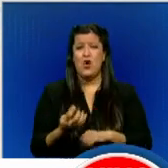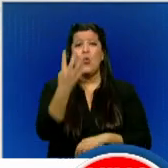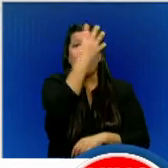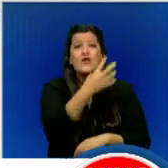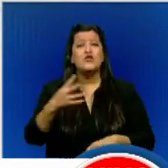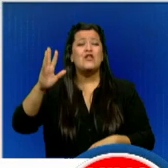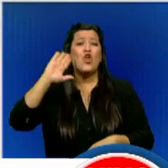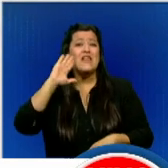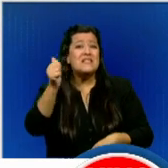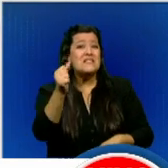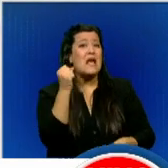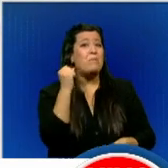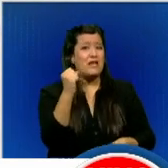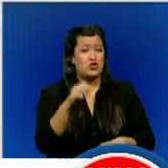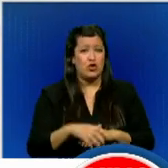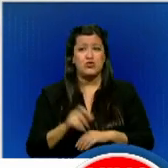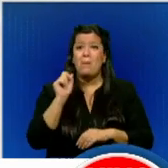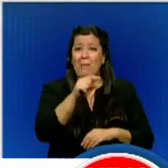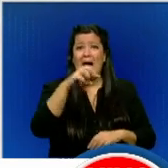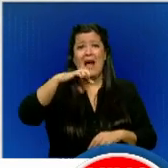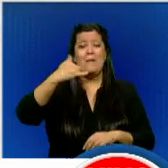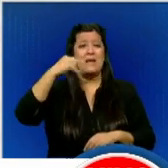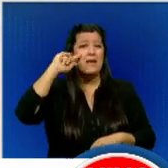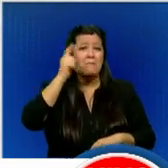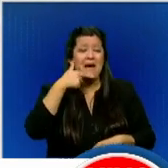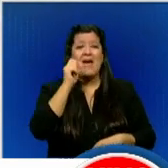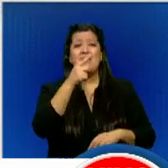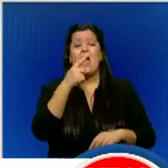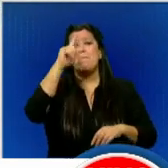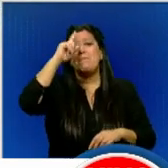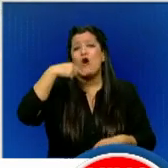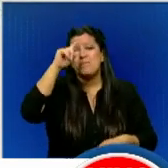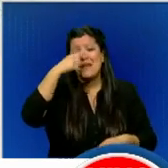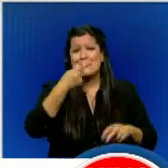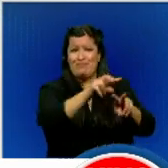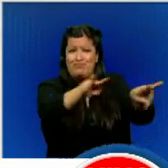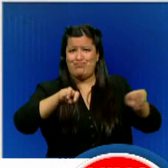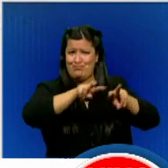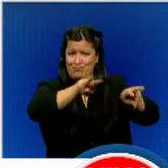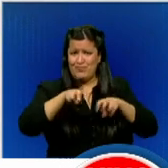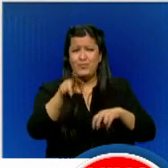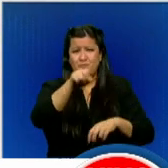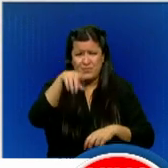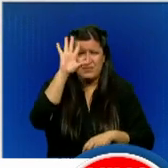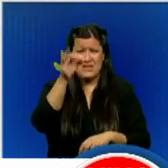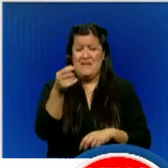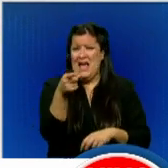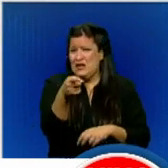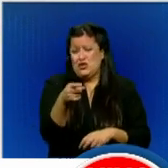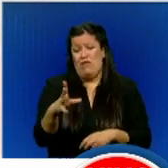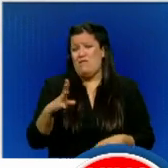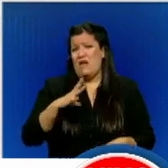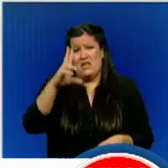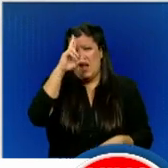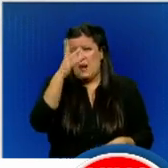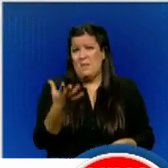416 pesos para una pyme de renta mensual saben que esto es una falta de respeto a